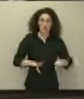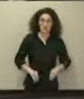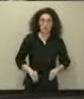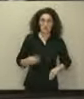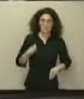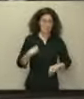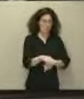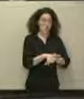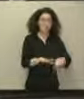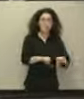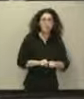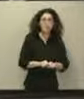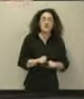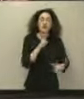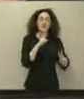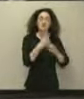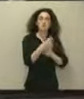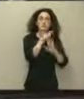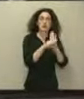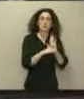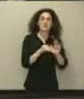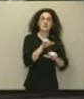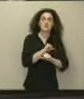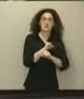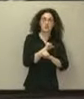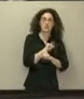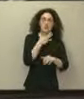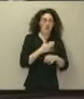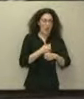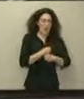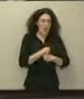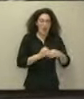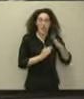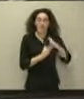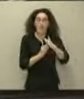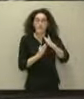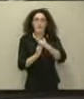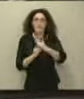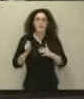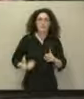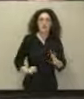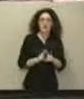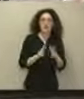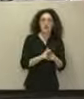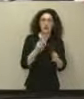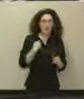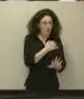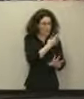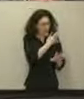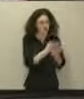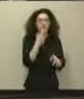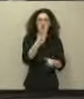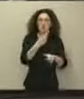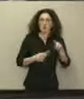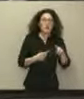legislatura era precisamente dar respuesta a esa lista de espera a ese atasco en el salario social y no han conseguido dar esa respuesta a lo largo de toda la legislatura había